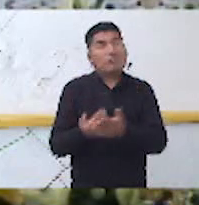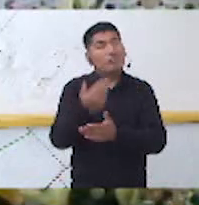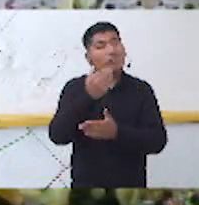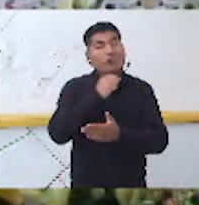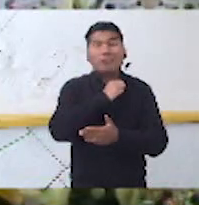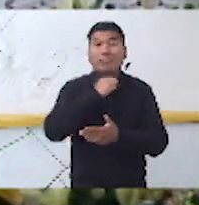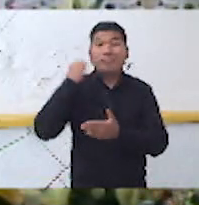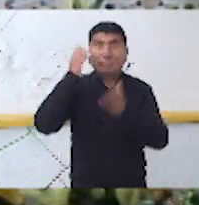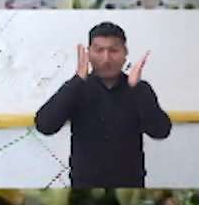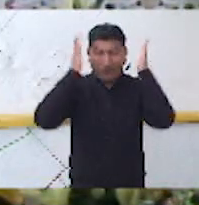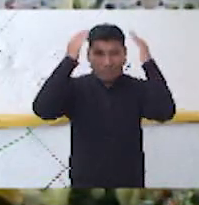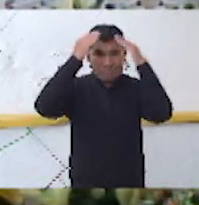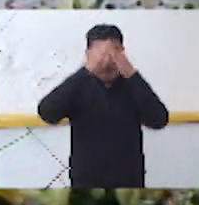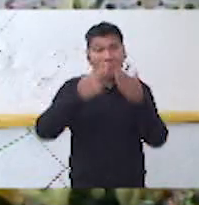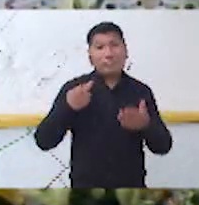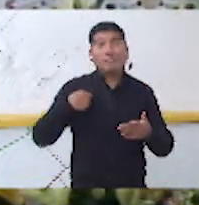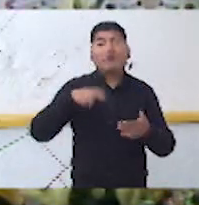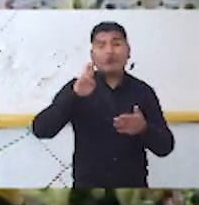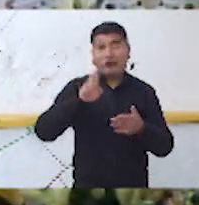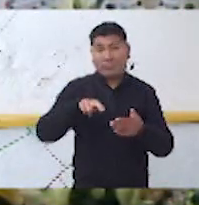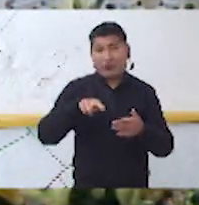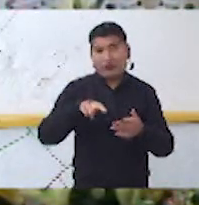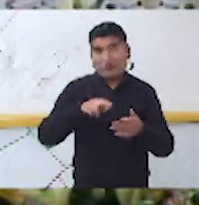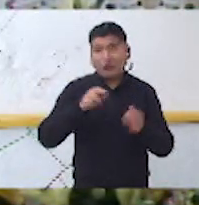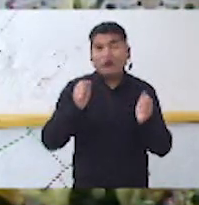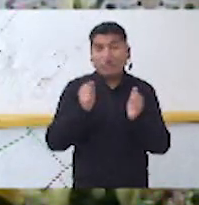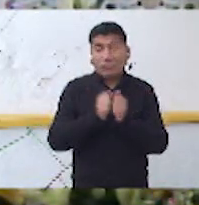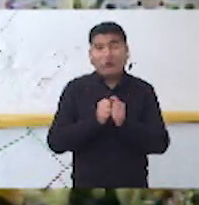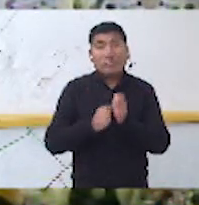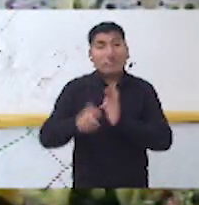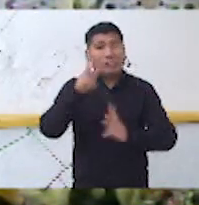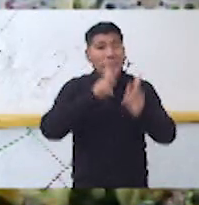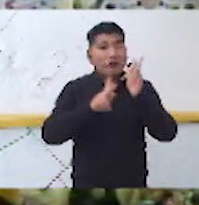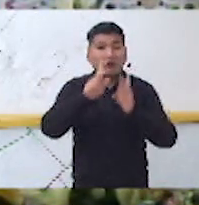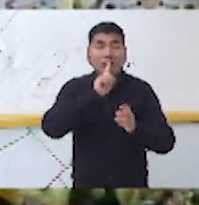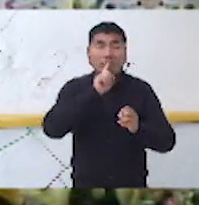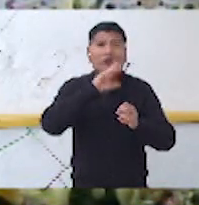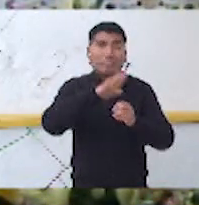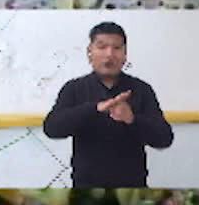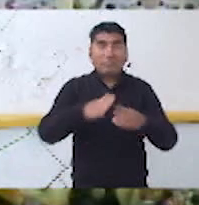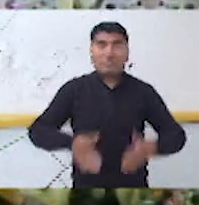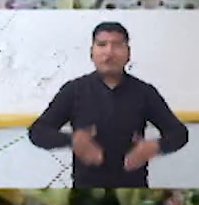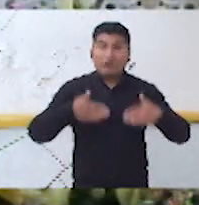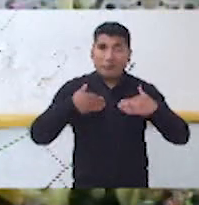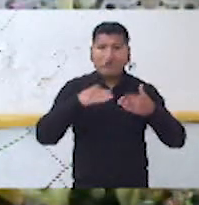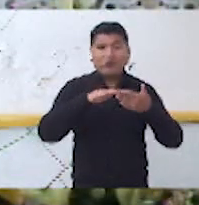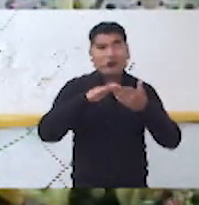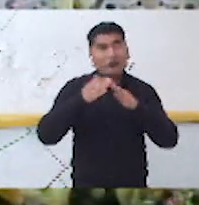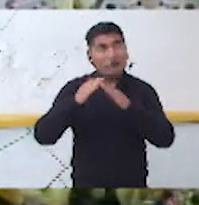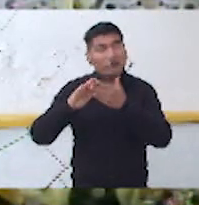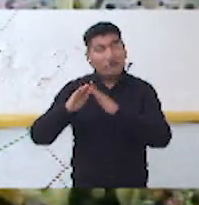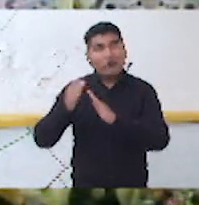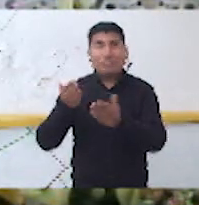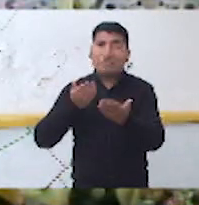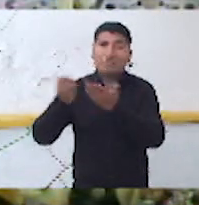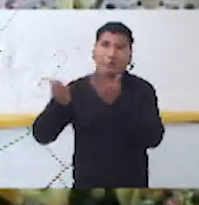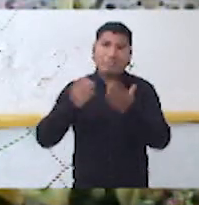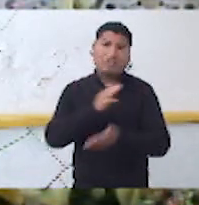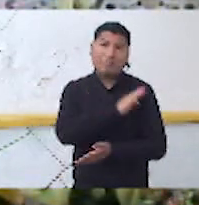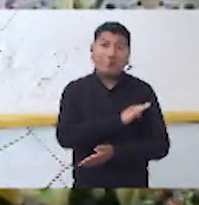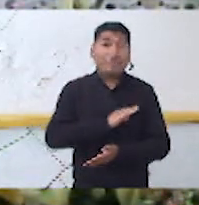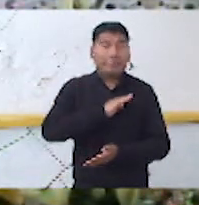vocaciones sacerdotales y religiosas, con laicos comprometidos en la vida de la comunidad al servicio de la